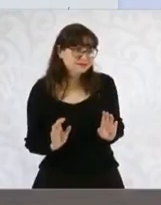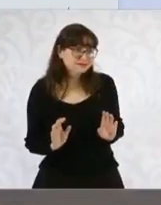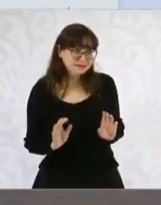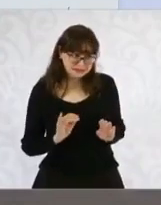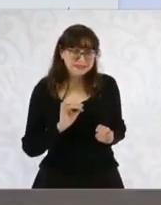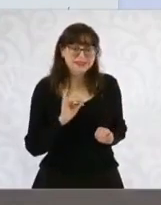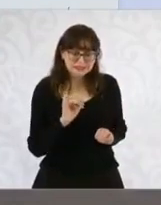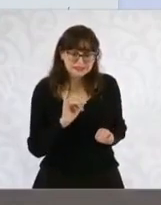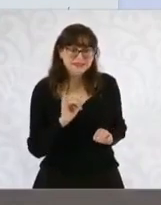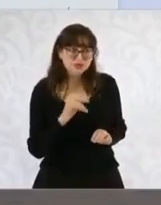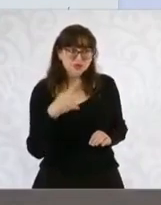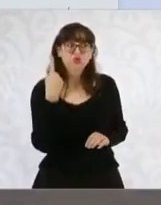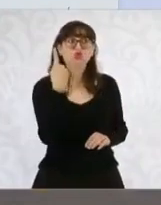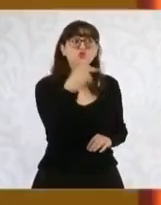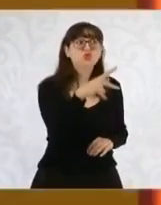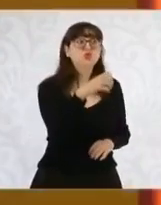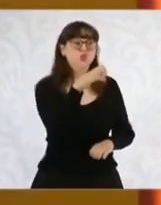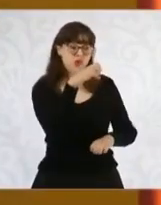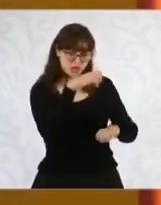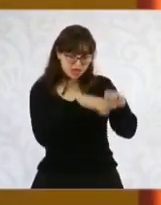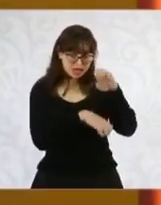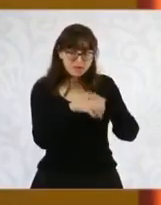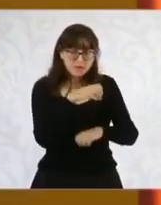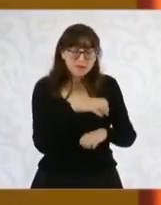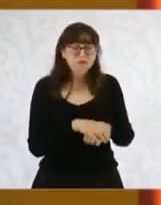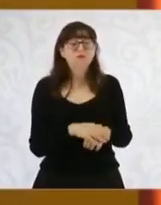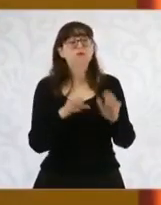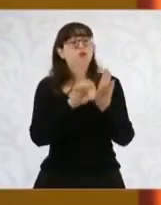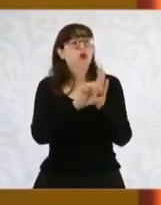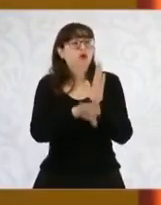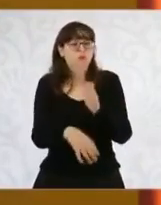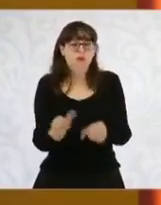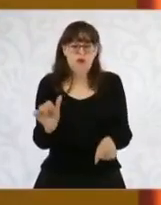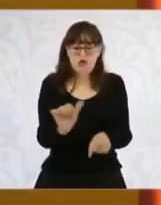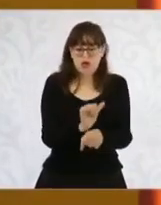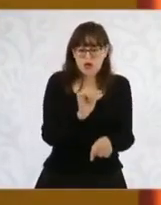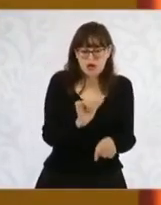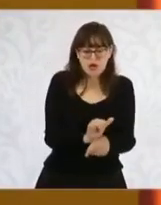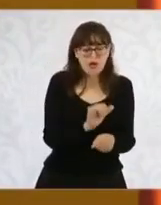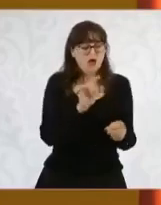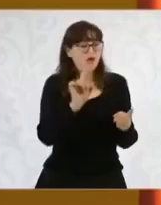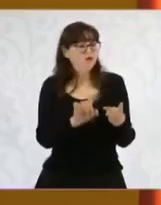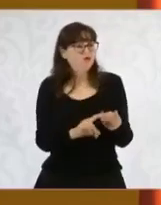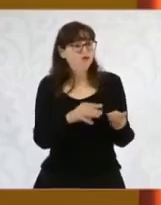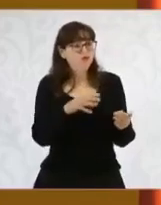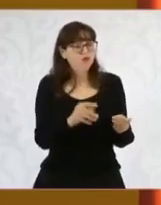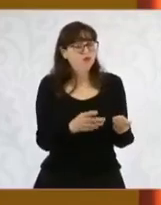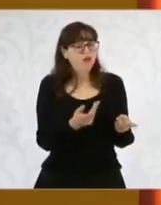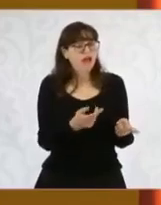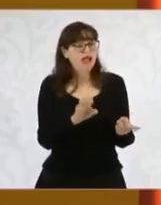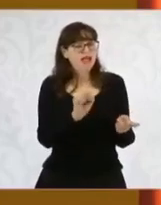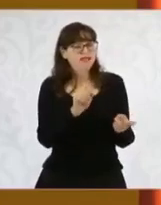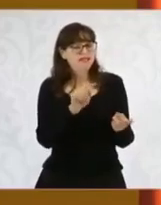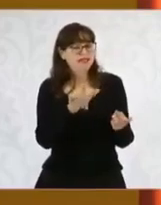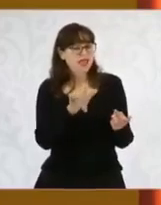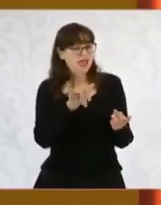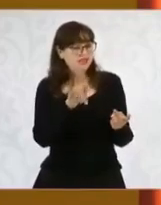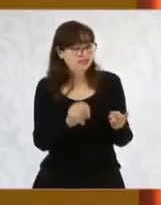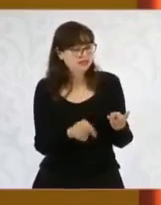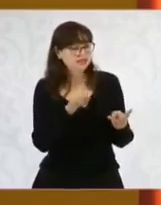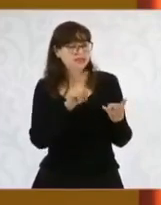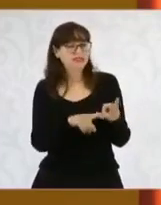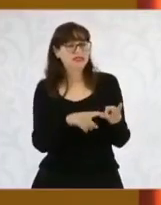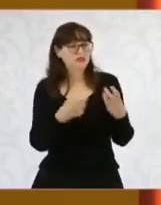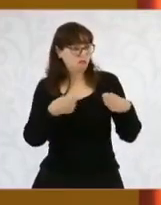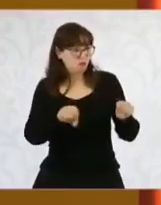exportadores de México Estados Unidos son General Motors stellantis y Ford Motor Company las